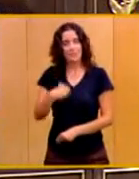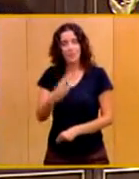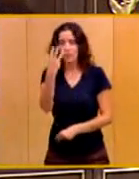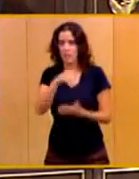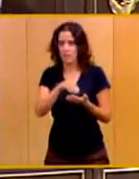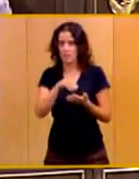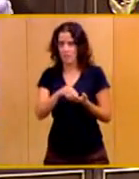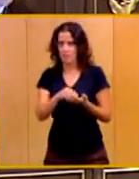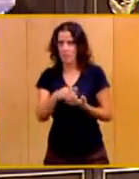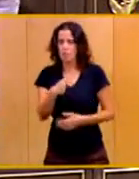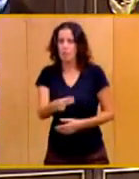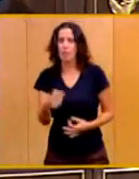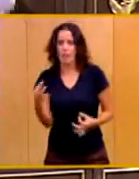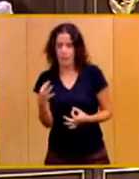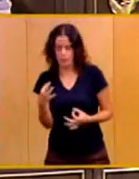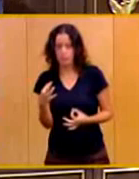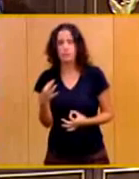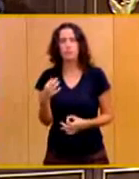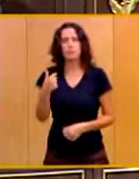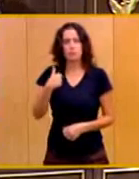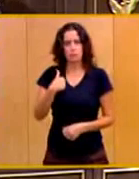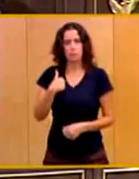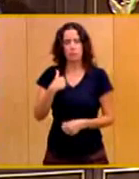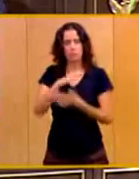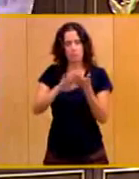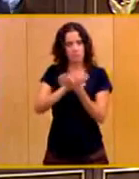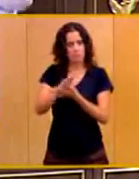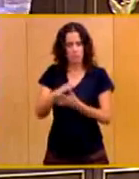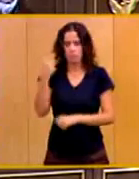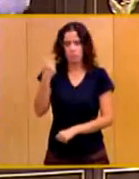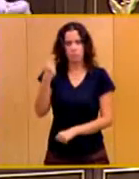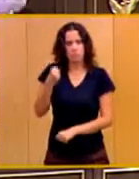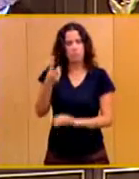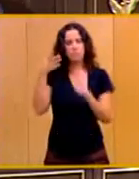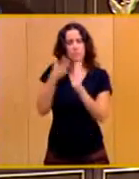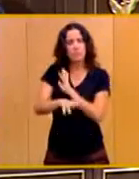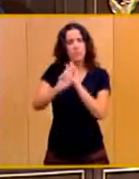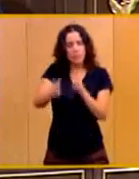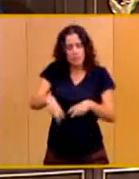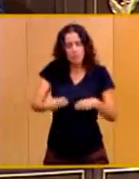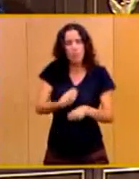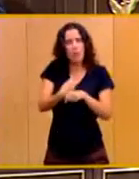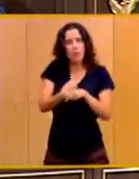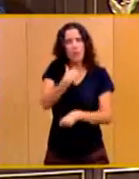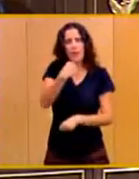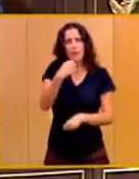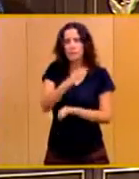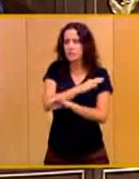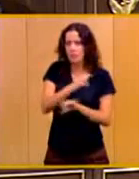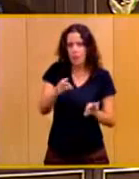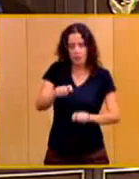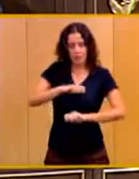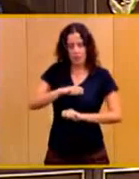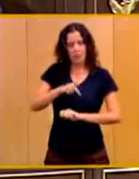Cito: he mantenido y mantendré que no se producirá ninguna reforma laboral que debilite los derechos de